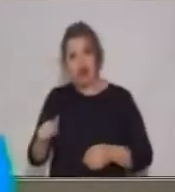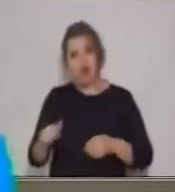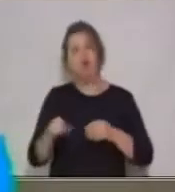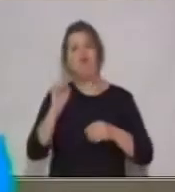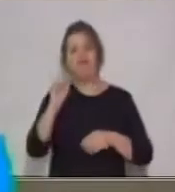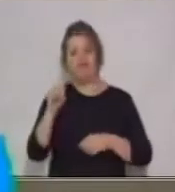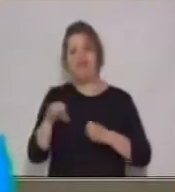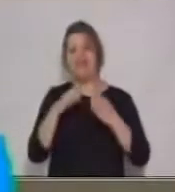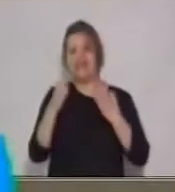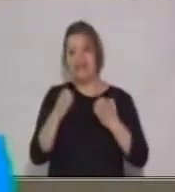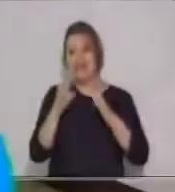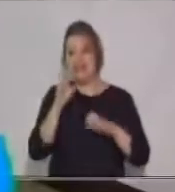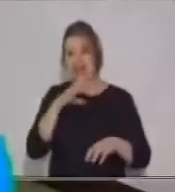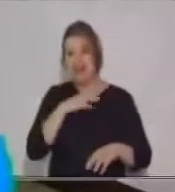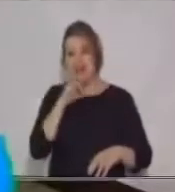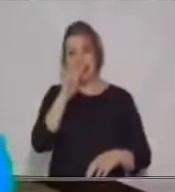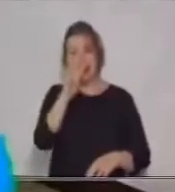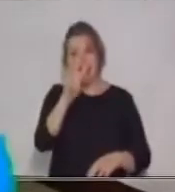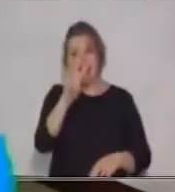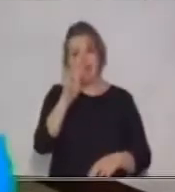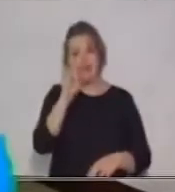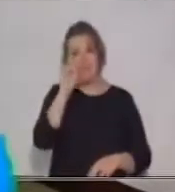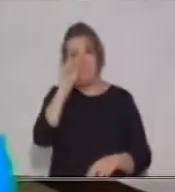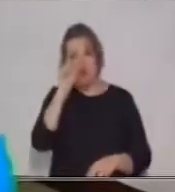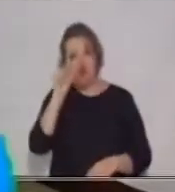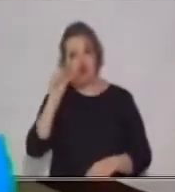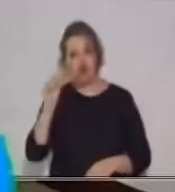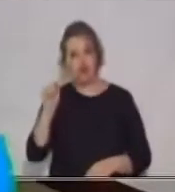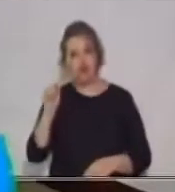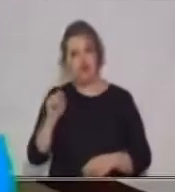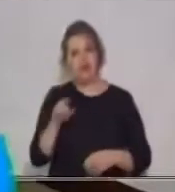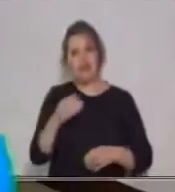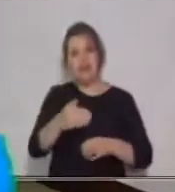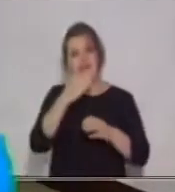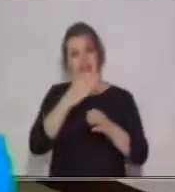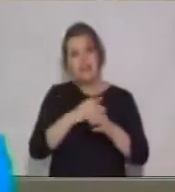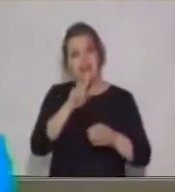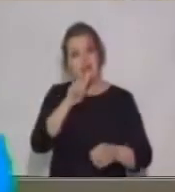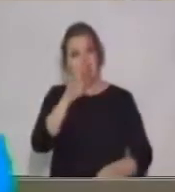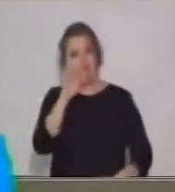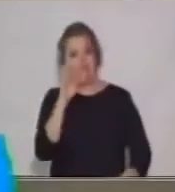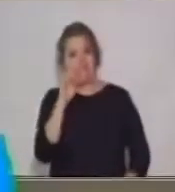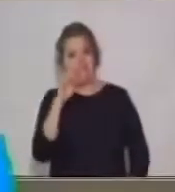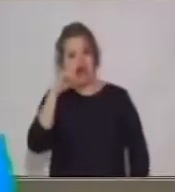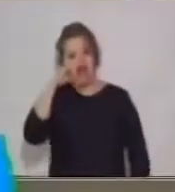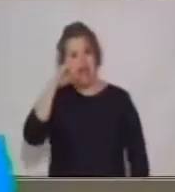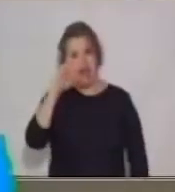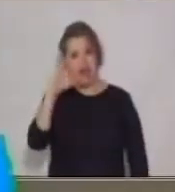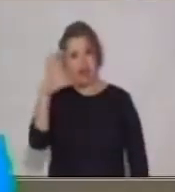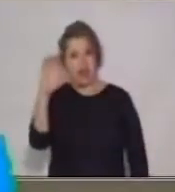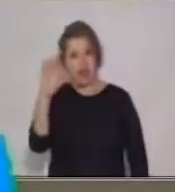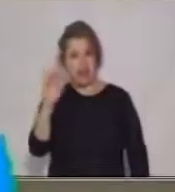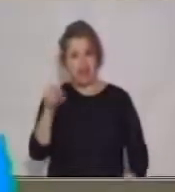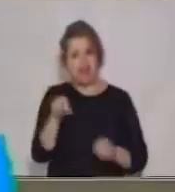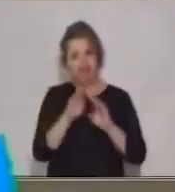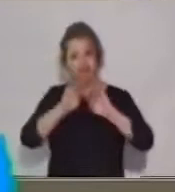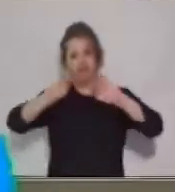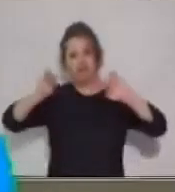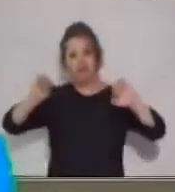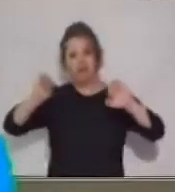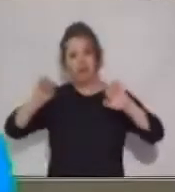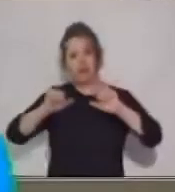Y ya tenemos 3 puntos para graficar nuestra parábola. Del vértice a este punto y seguimos un